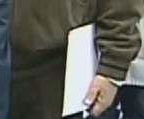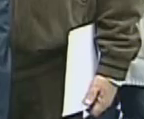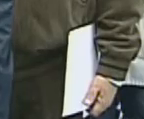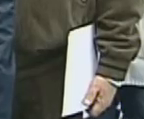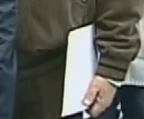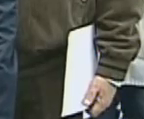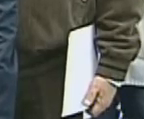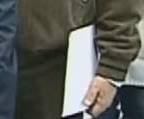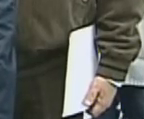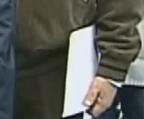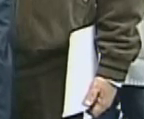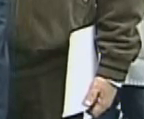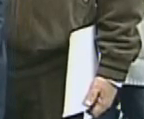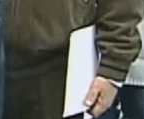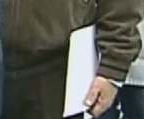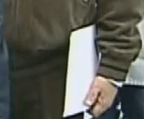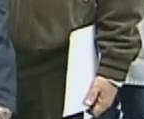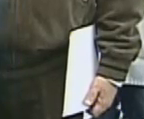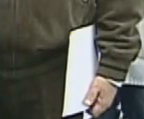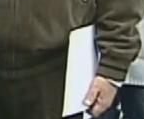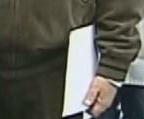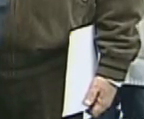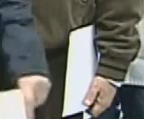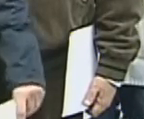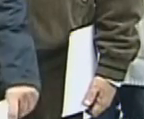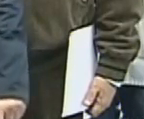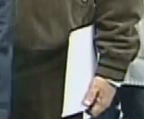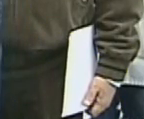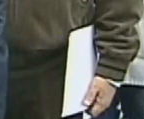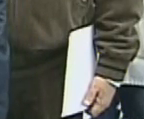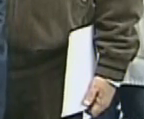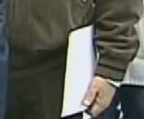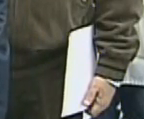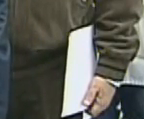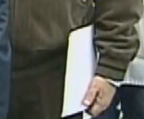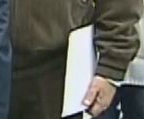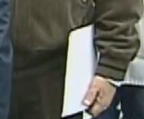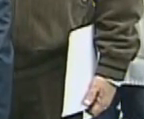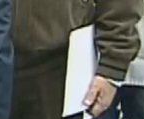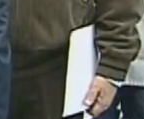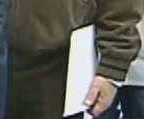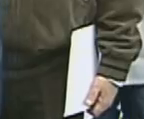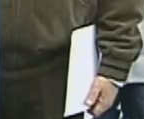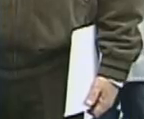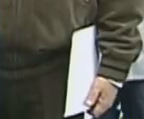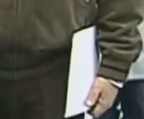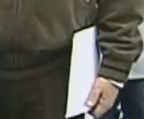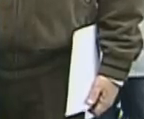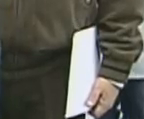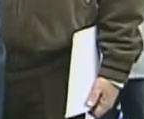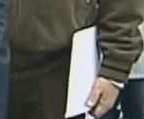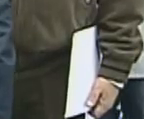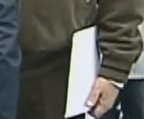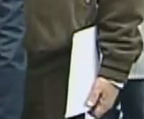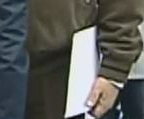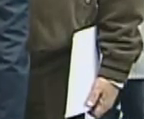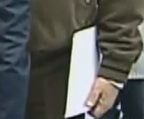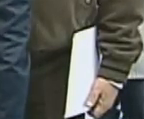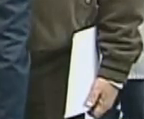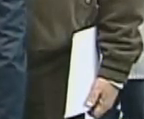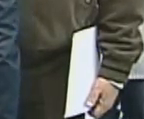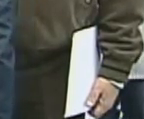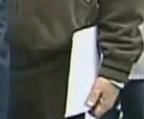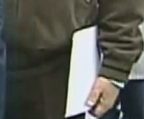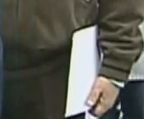incorpora todas las intervenciones del plan quirúrgico para que de una vez el pueblo tenga resultados concretos